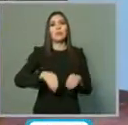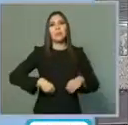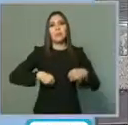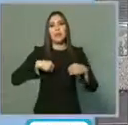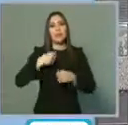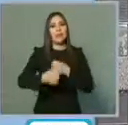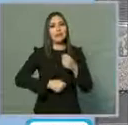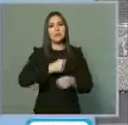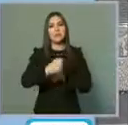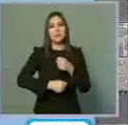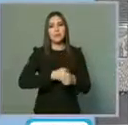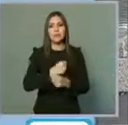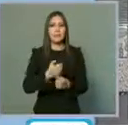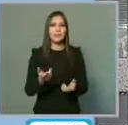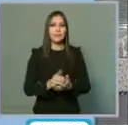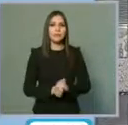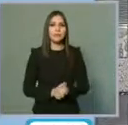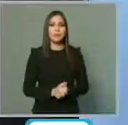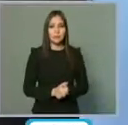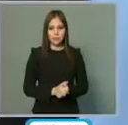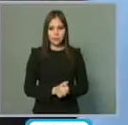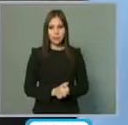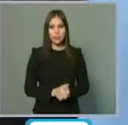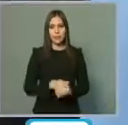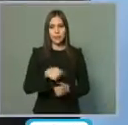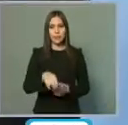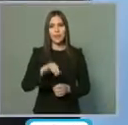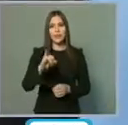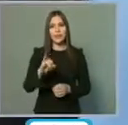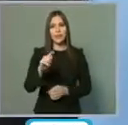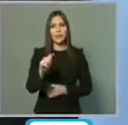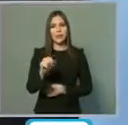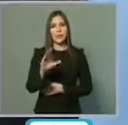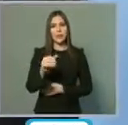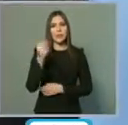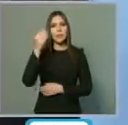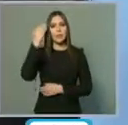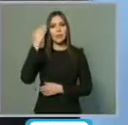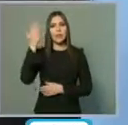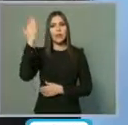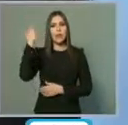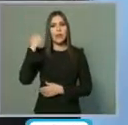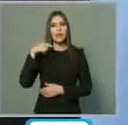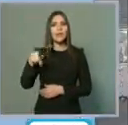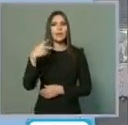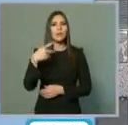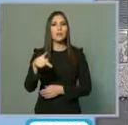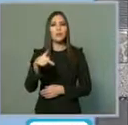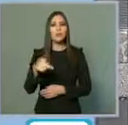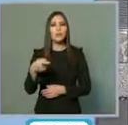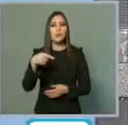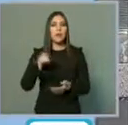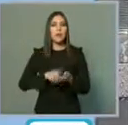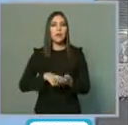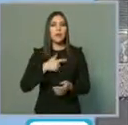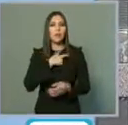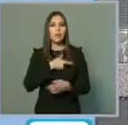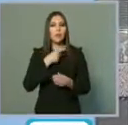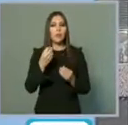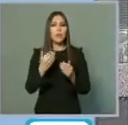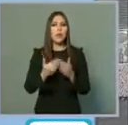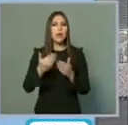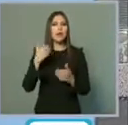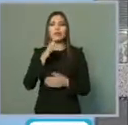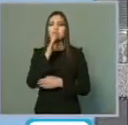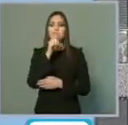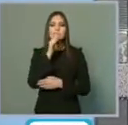Ítaca se anidó en mí desde hace mucho tiempo y ahorita sale en forma de obra, pero a lo mejor antes, con menos años, no